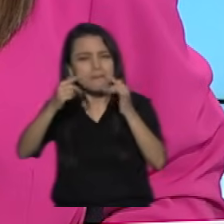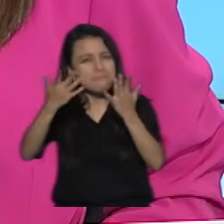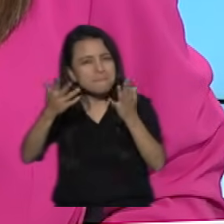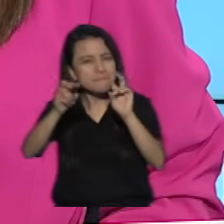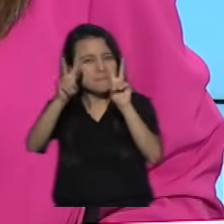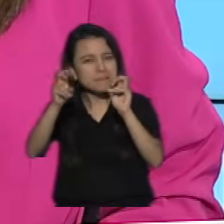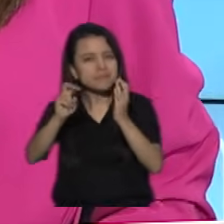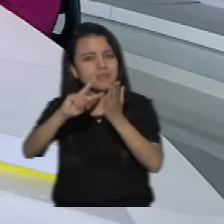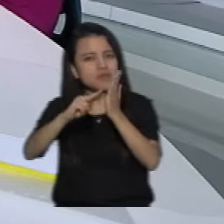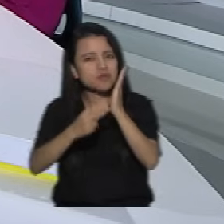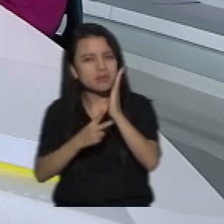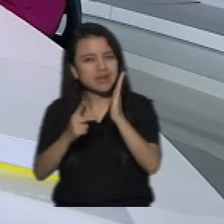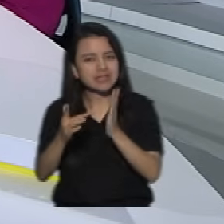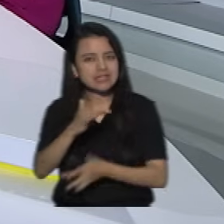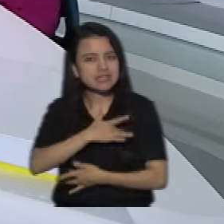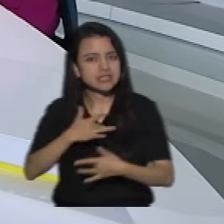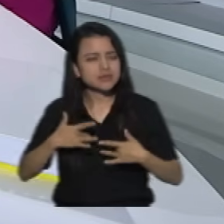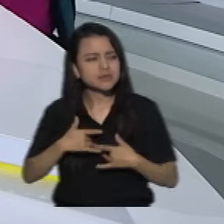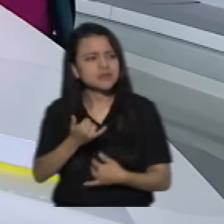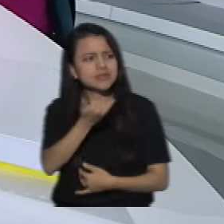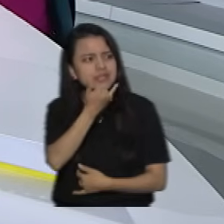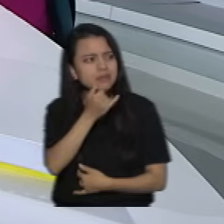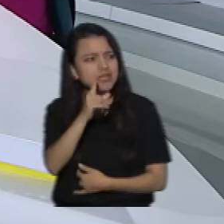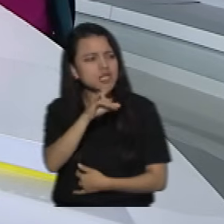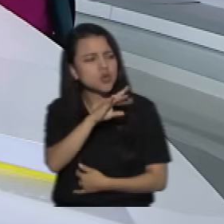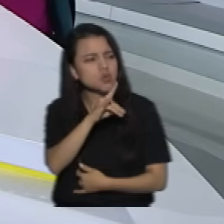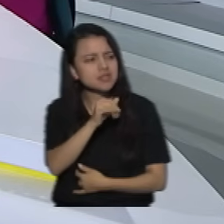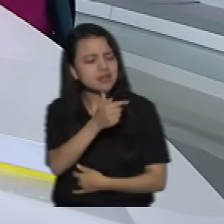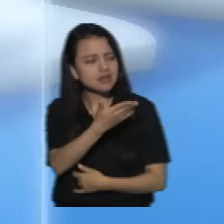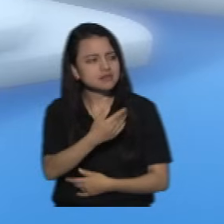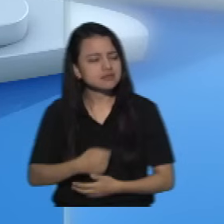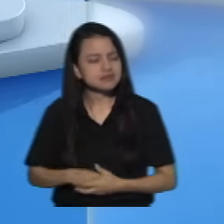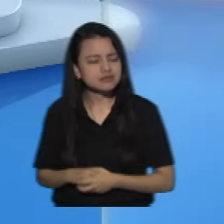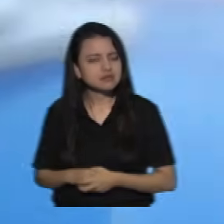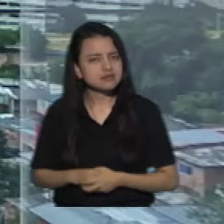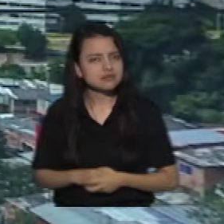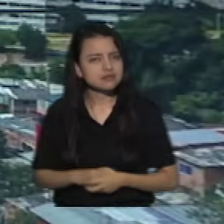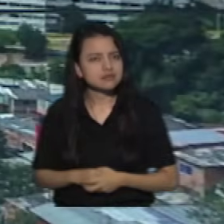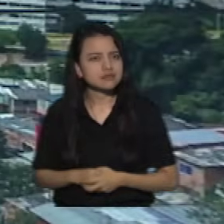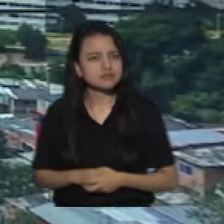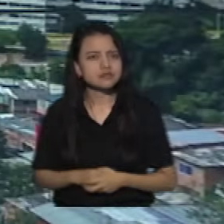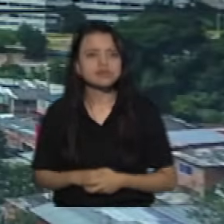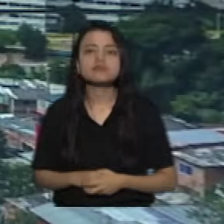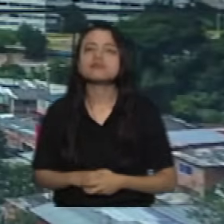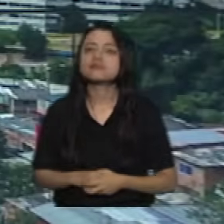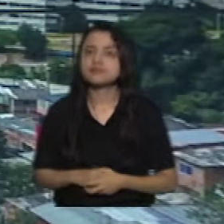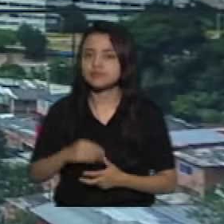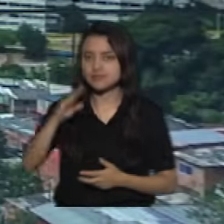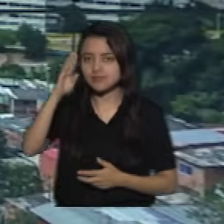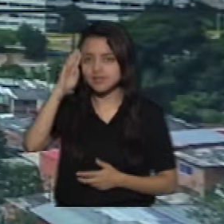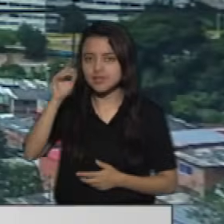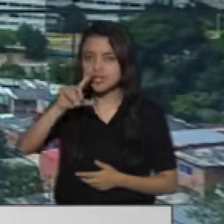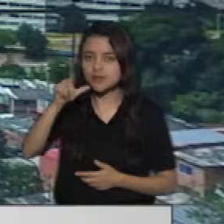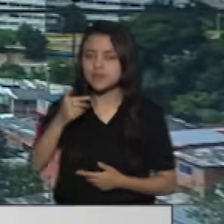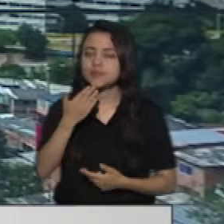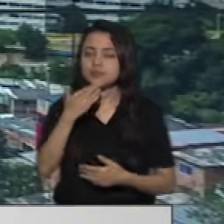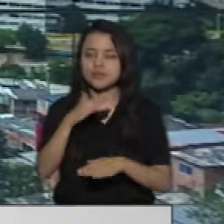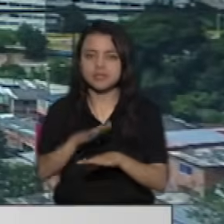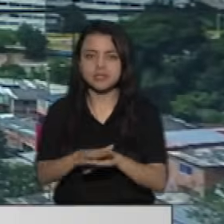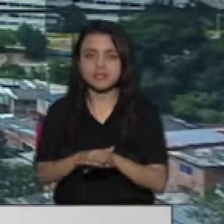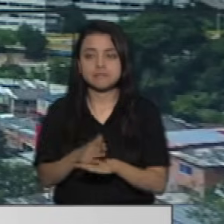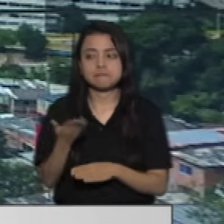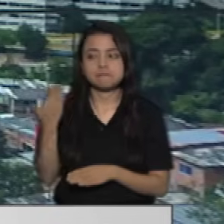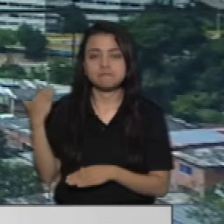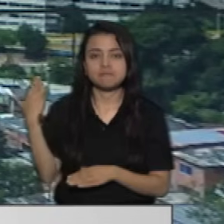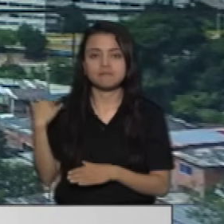República. Luisa Fernández, buenas tardes. ¿Qué es lo que está pasando con el proyecto? Hola Luisa, muy buenas tardes. Pues miren, en las últimas horas,